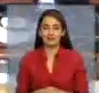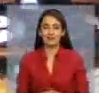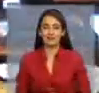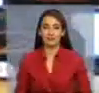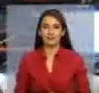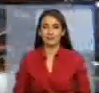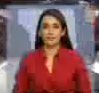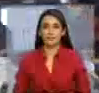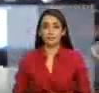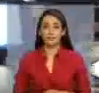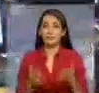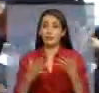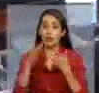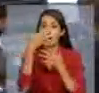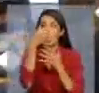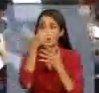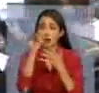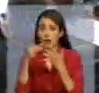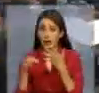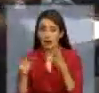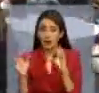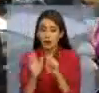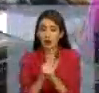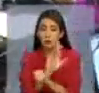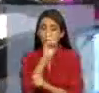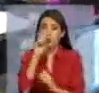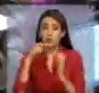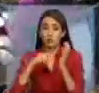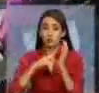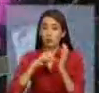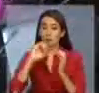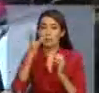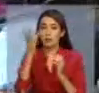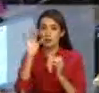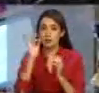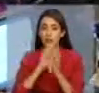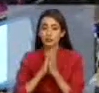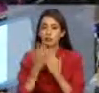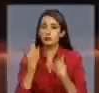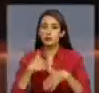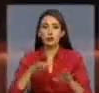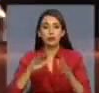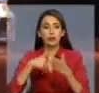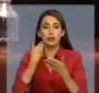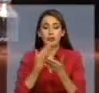La proforma presupuestaria para el 2018 llegó a la Asamblea Nacional.